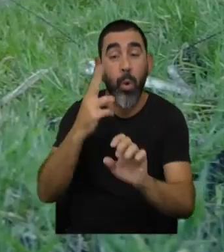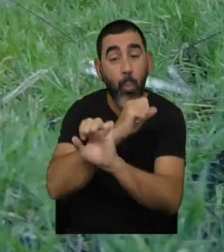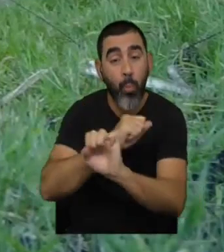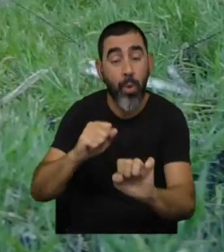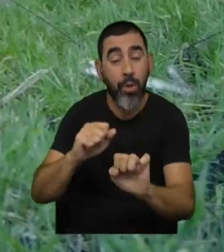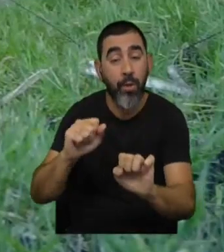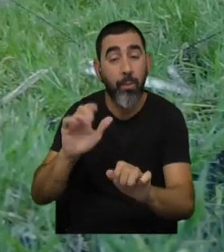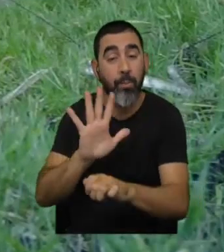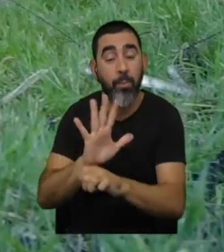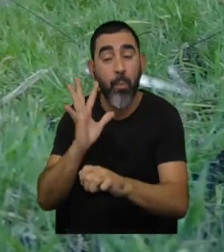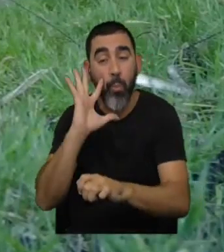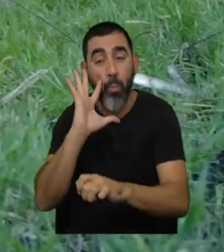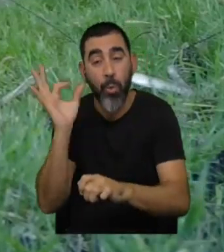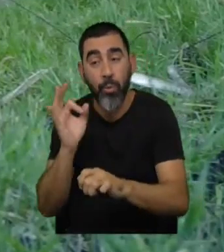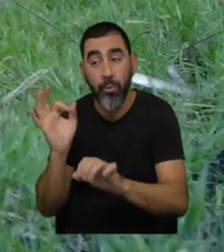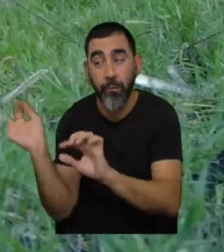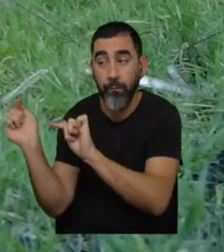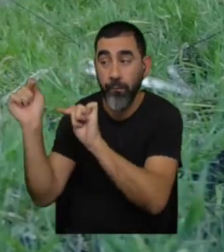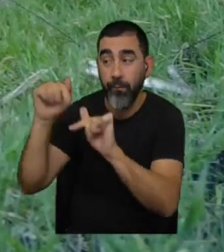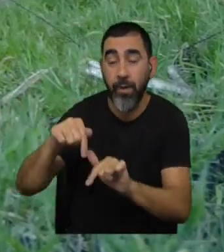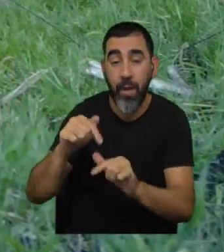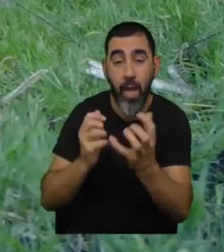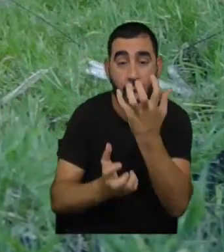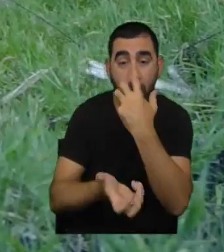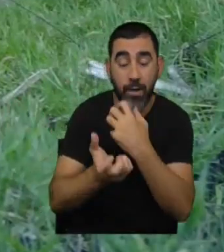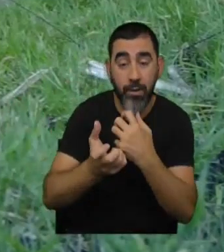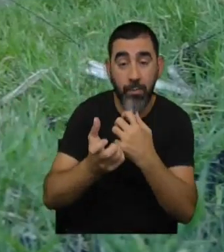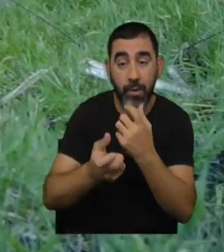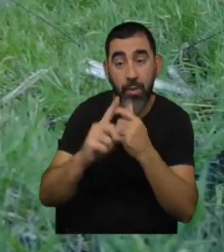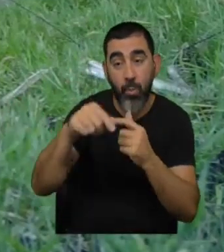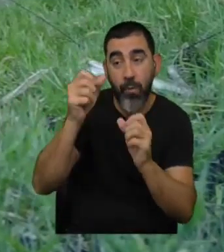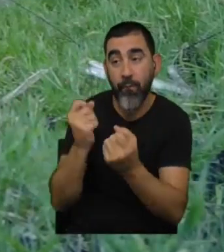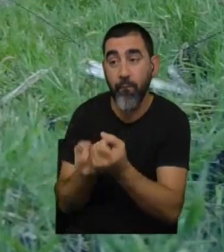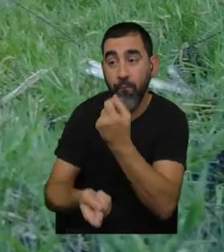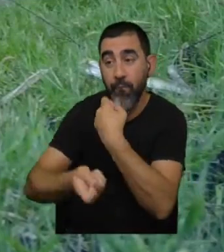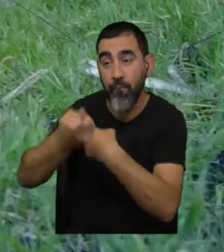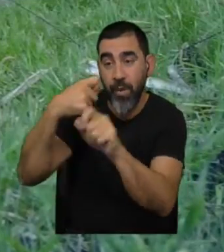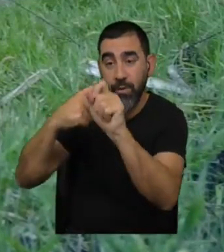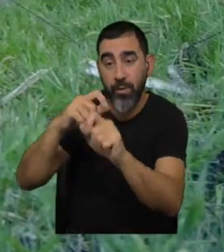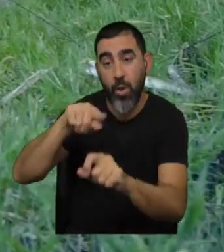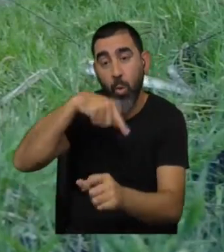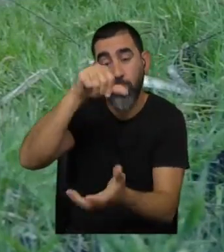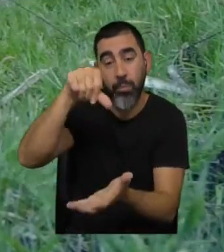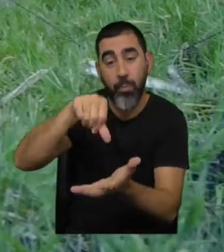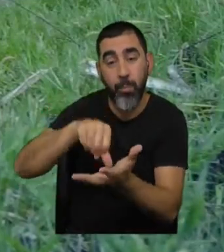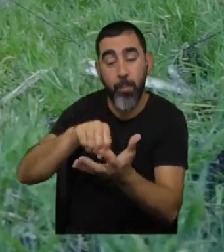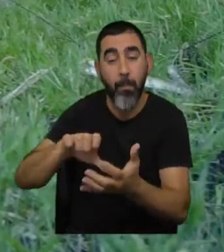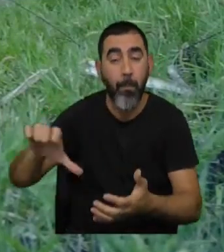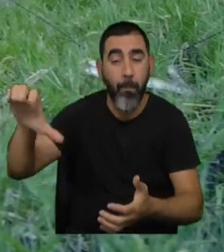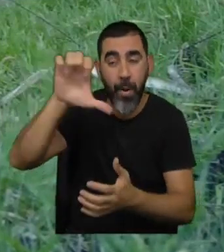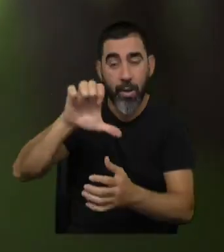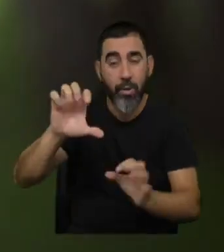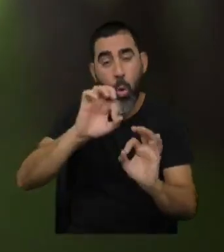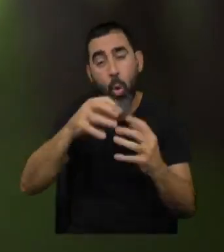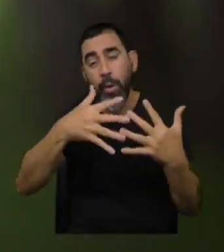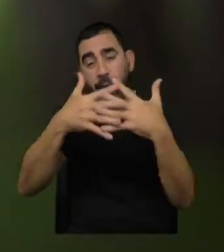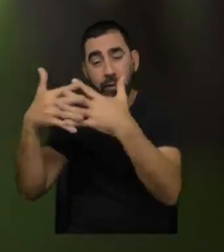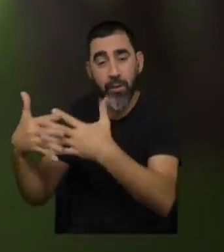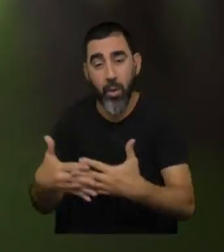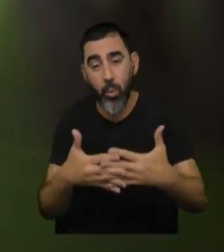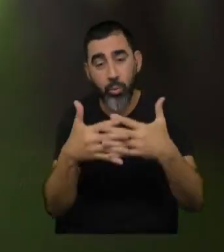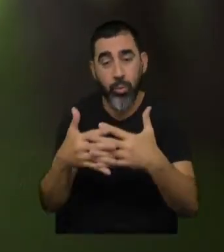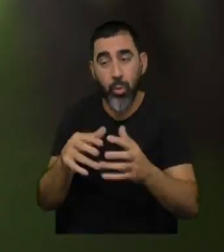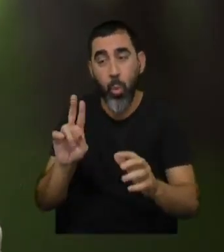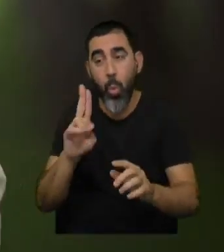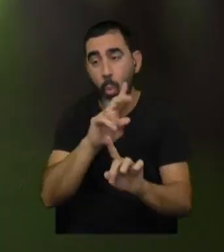de tránsito en el que ingresan algunos ejemplares de la región para después ser vendidos principalmente a Europa y a Estados Unidos. Eso, Uruguay no está